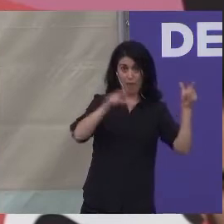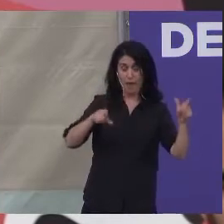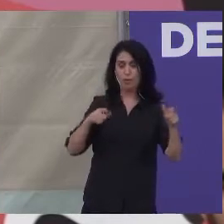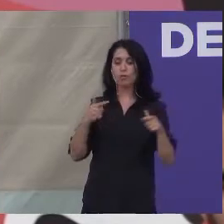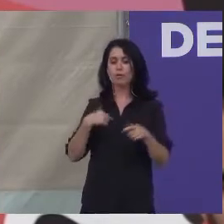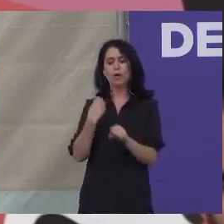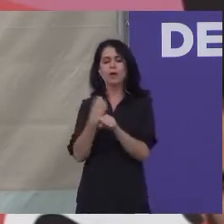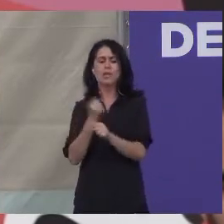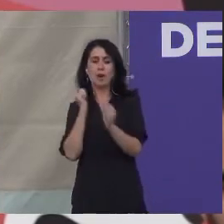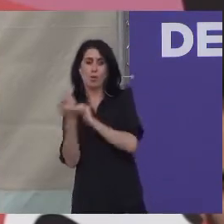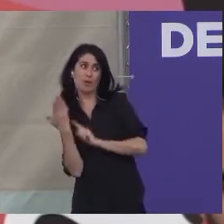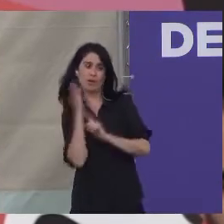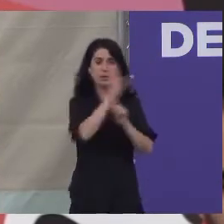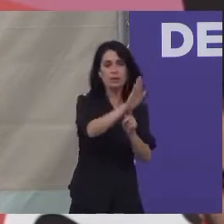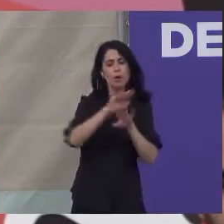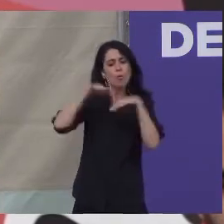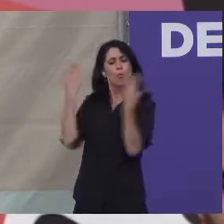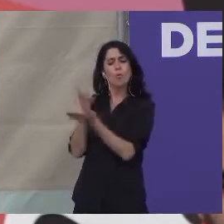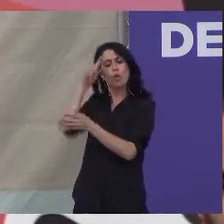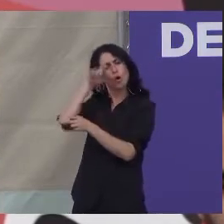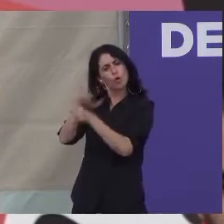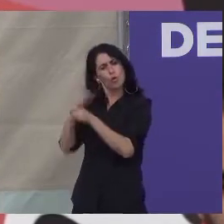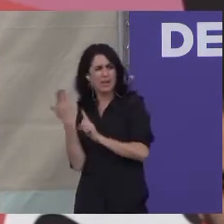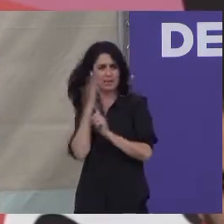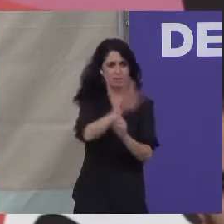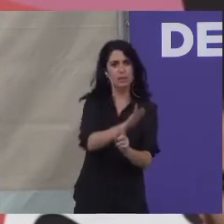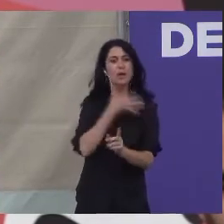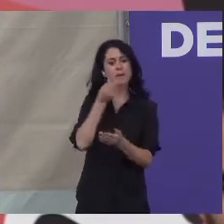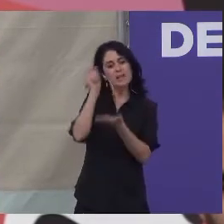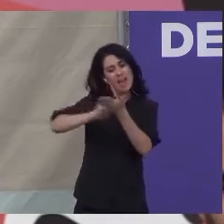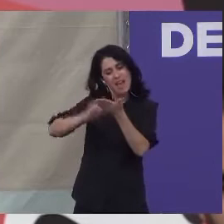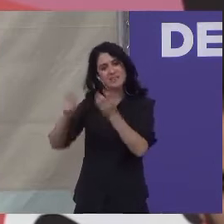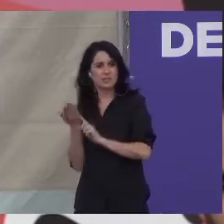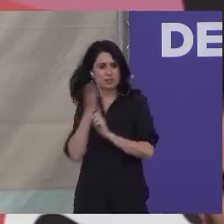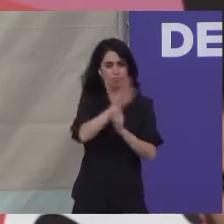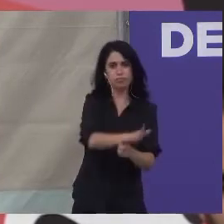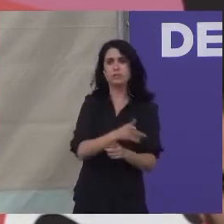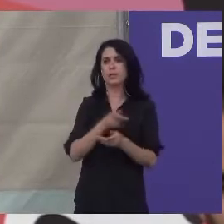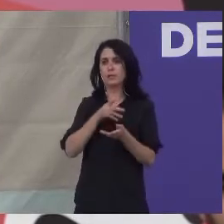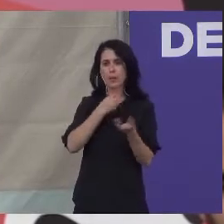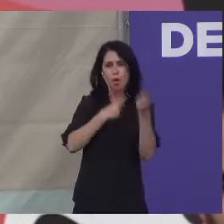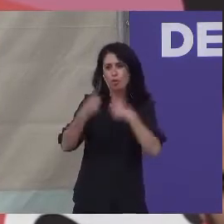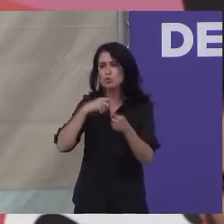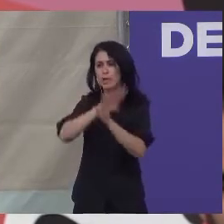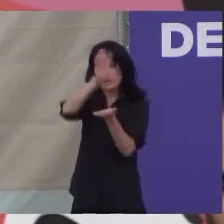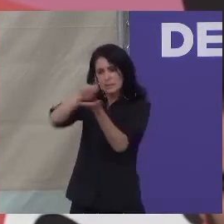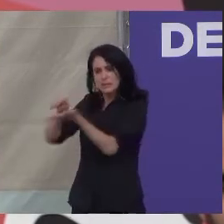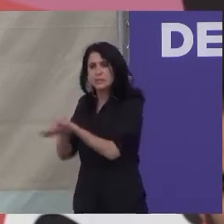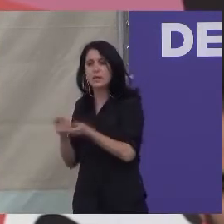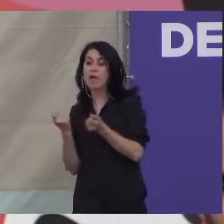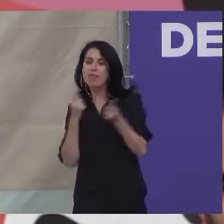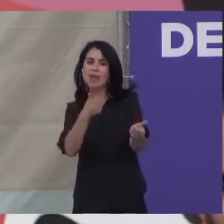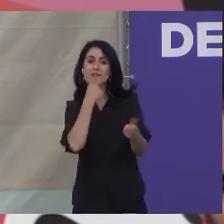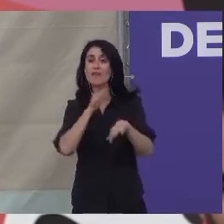Consejo Ciudadano Valenciano el mundo rural, dinamizar y reactivar a los inscritos, consultar, reunir y facilitar para que todas y todos los